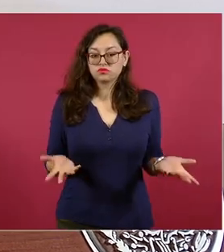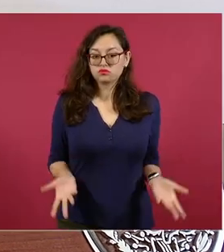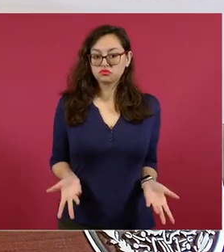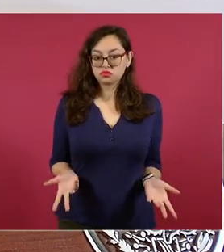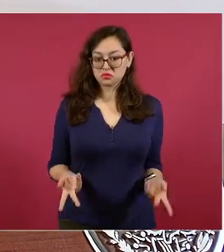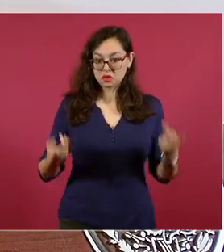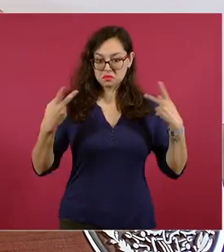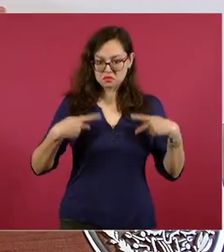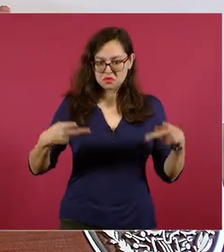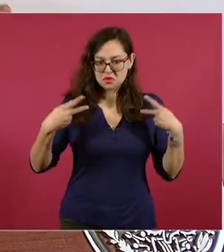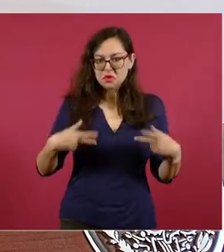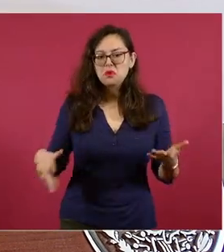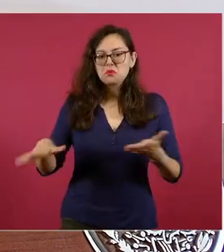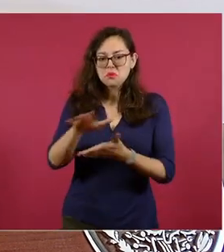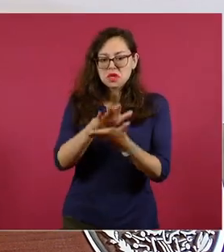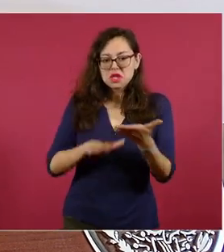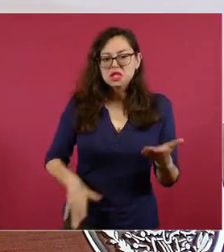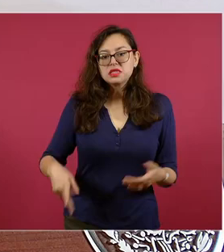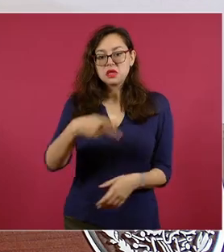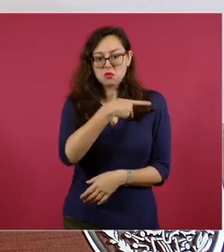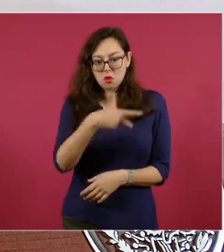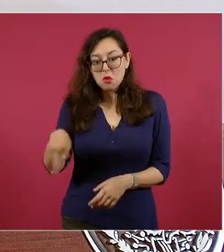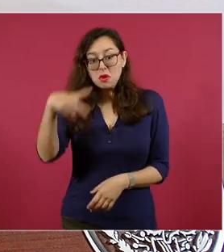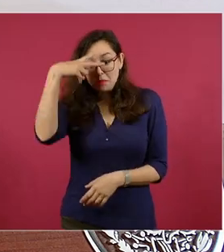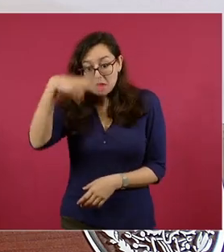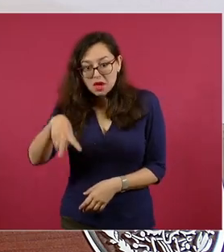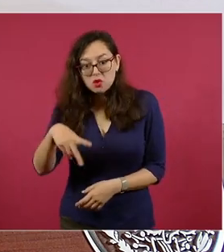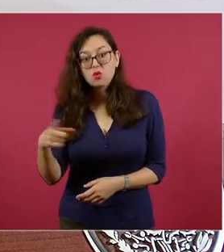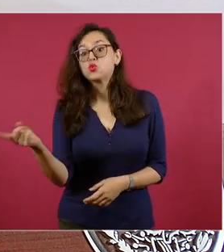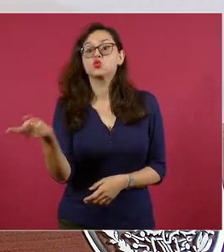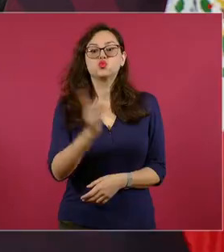no, estoy hablando de